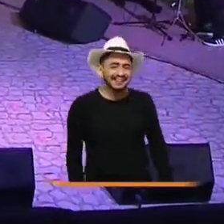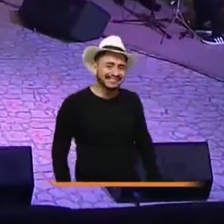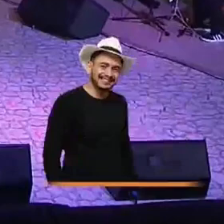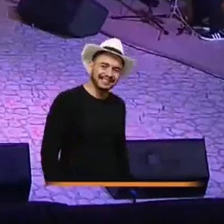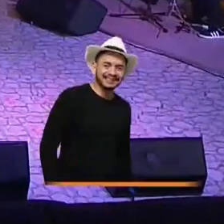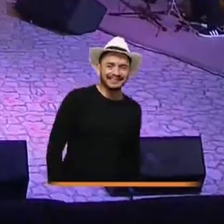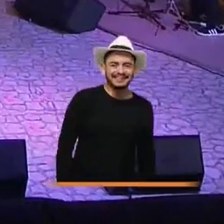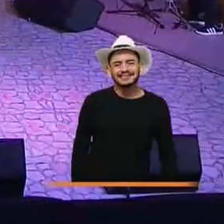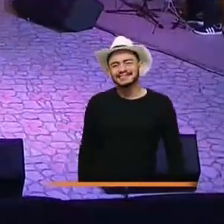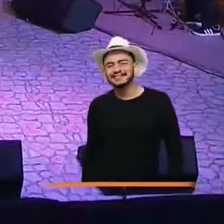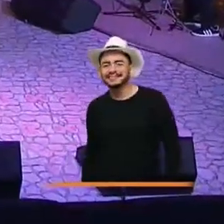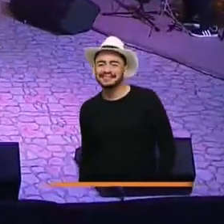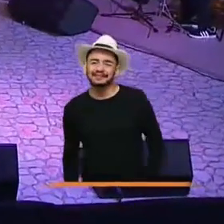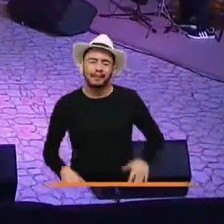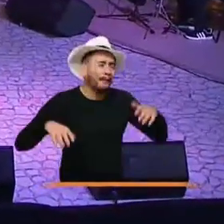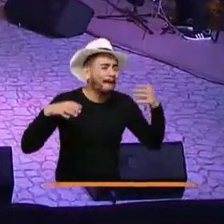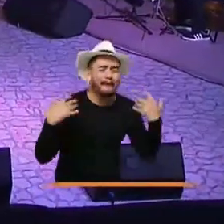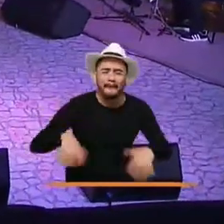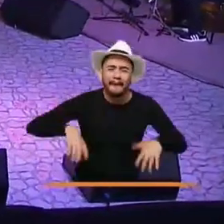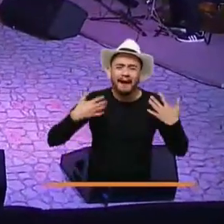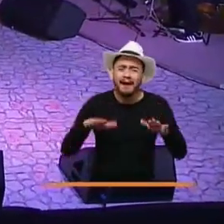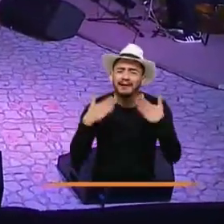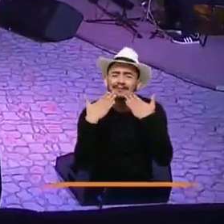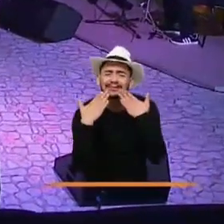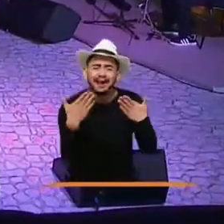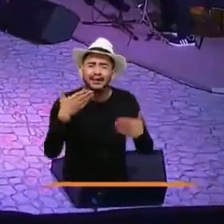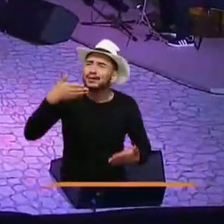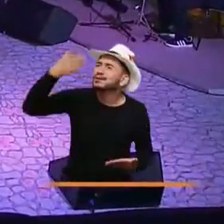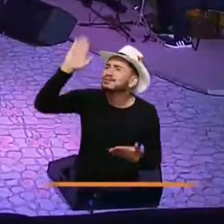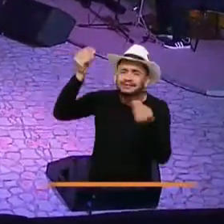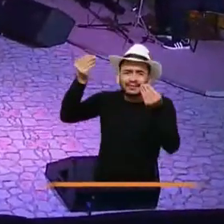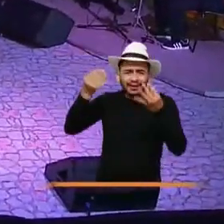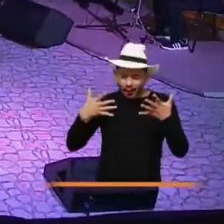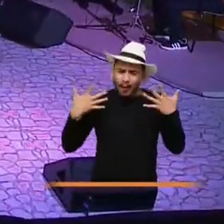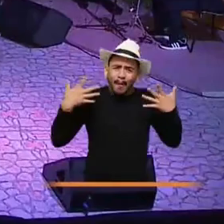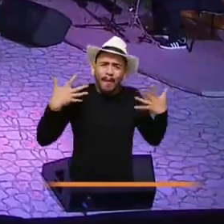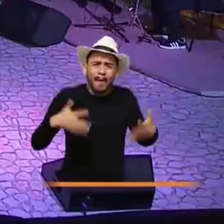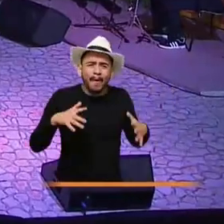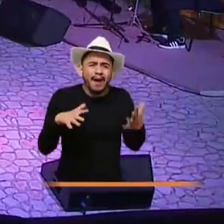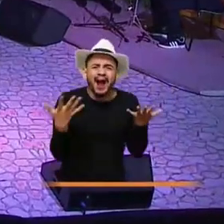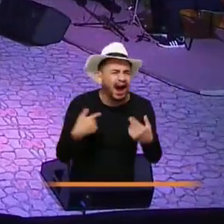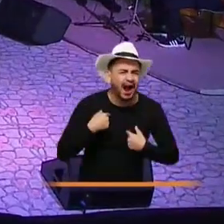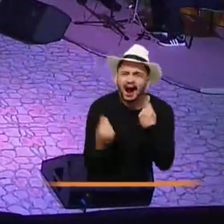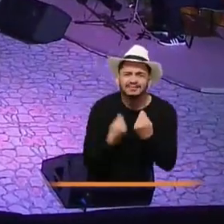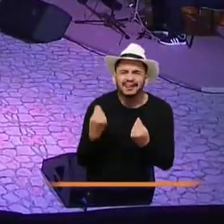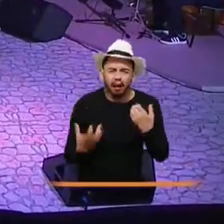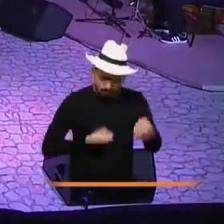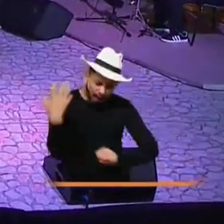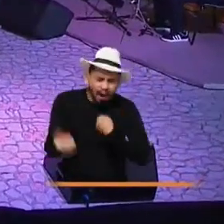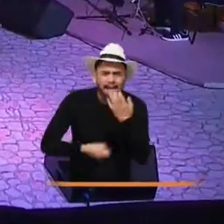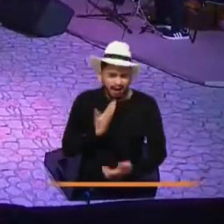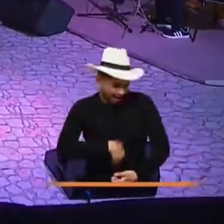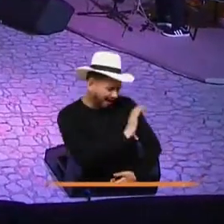dándole gracias a dios el viso para hacer ay mi lugar